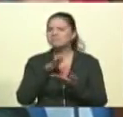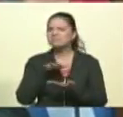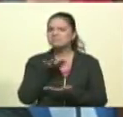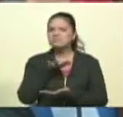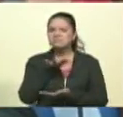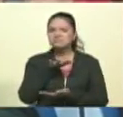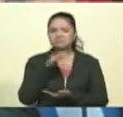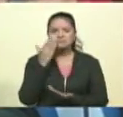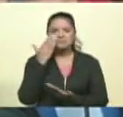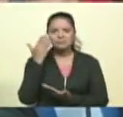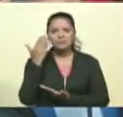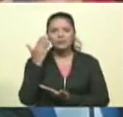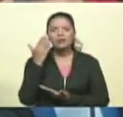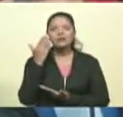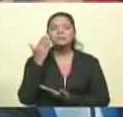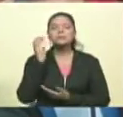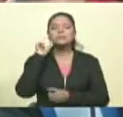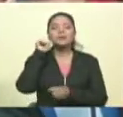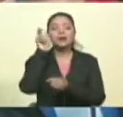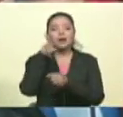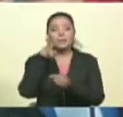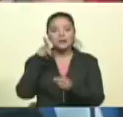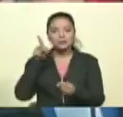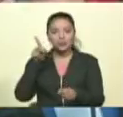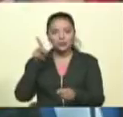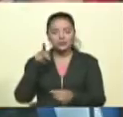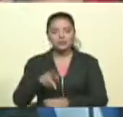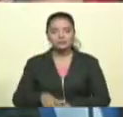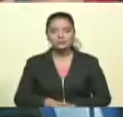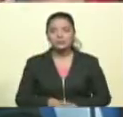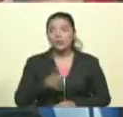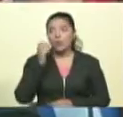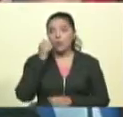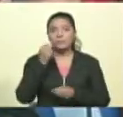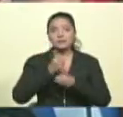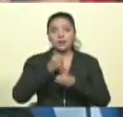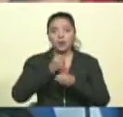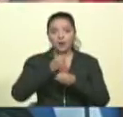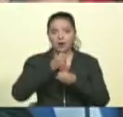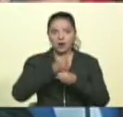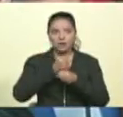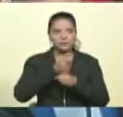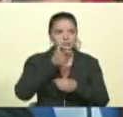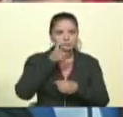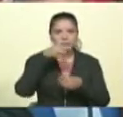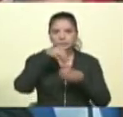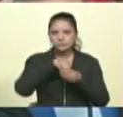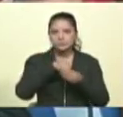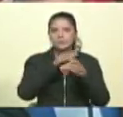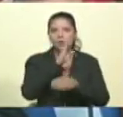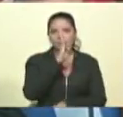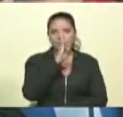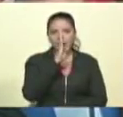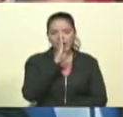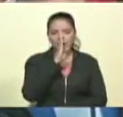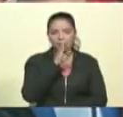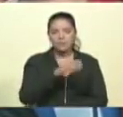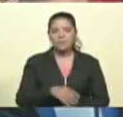Puerto Ayacucho, estado Amazonas. Él se desempeñaba como gerente de la entidad financiera